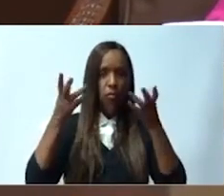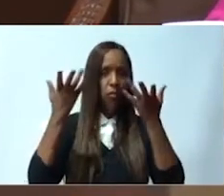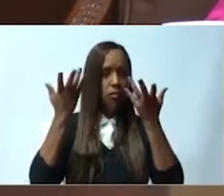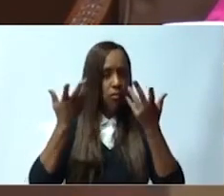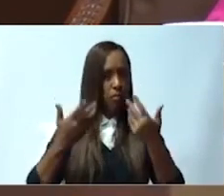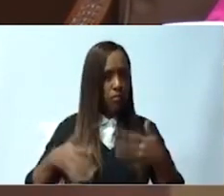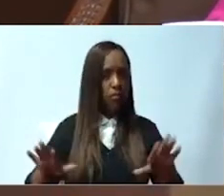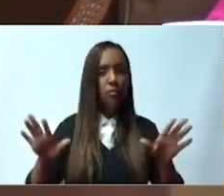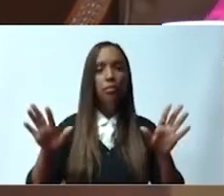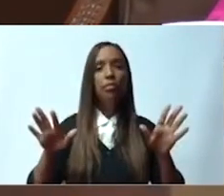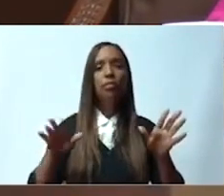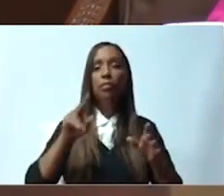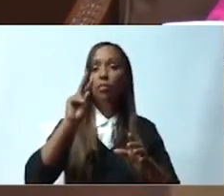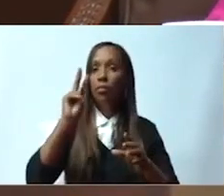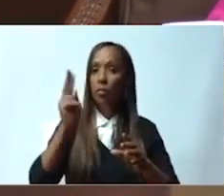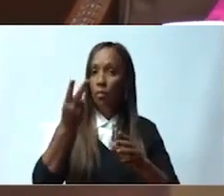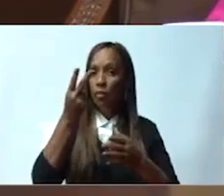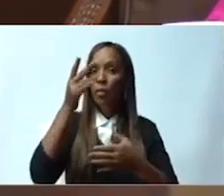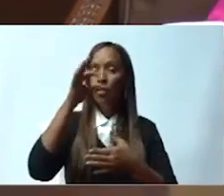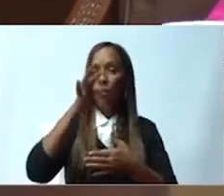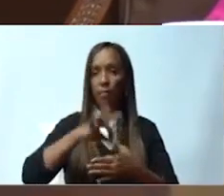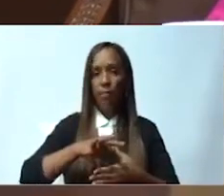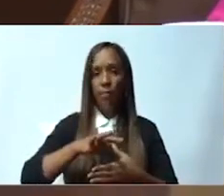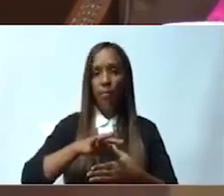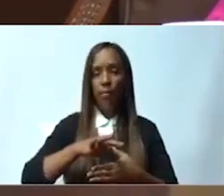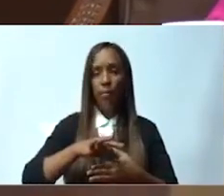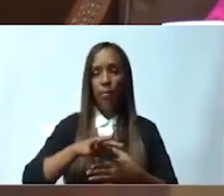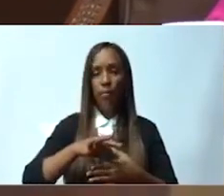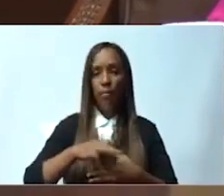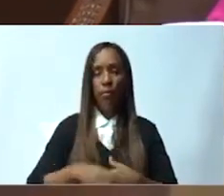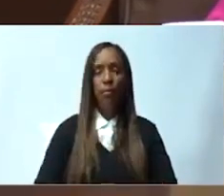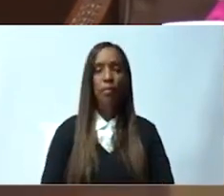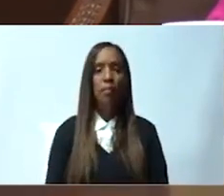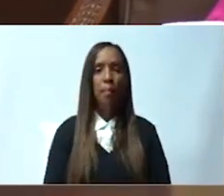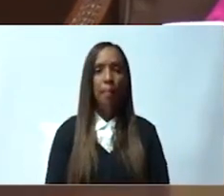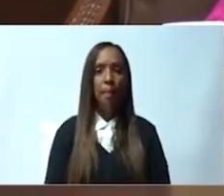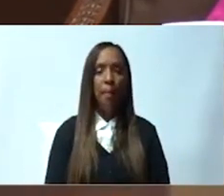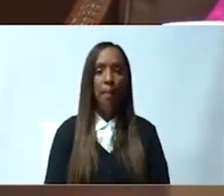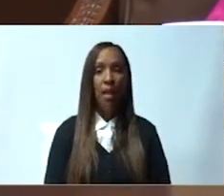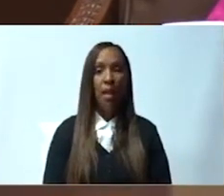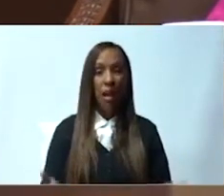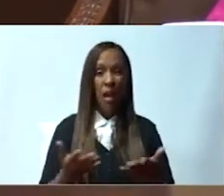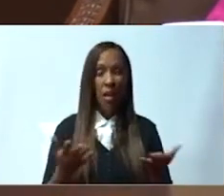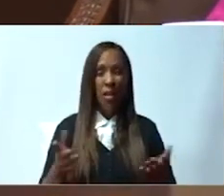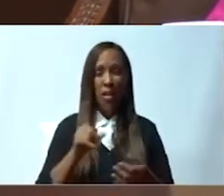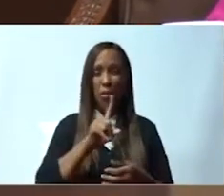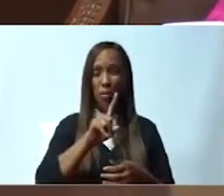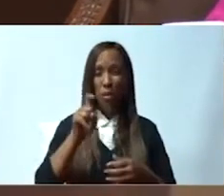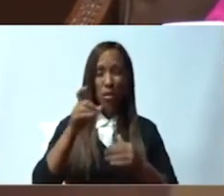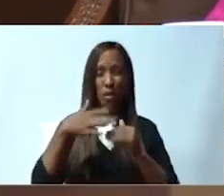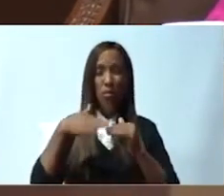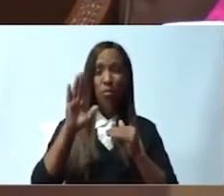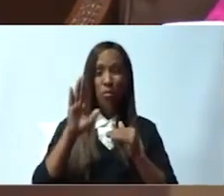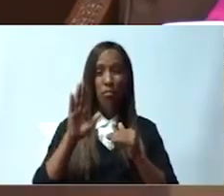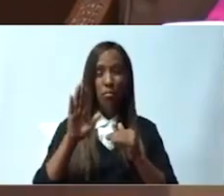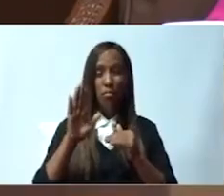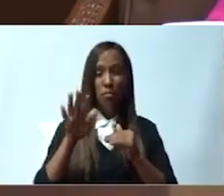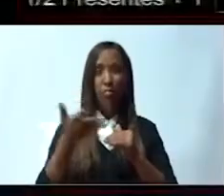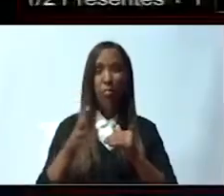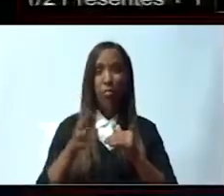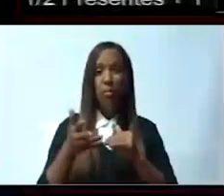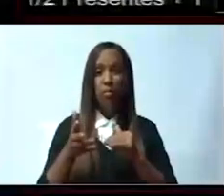votando. Segunda votación. Tenemos alrededor de 100 diputados aquí dentro. ¿Sí o